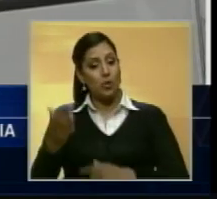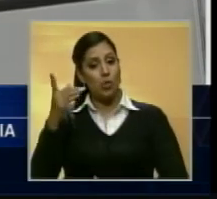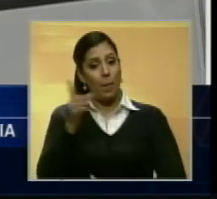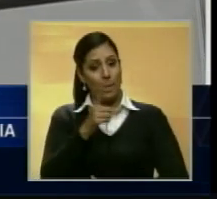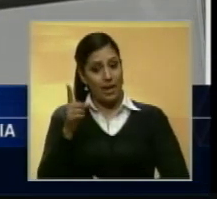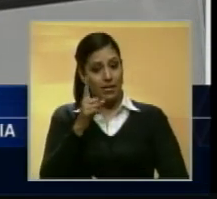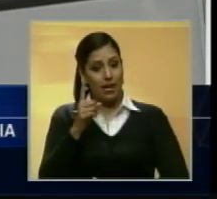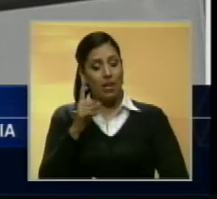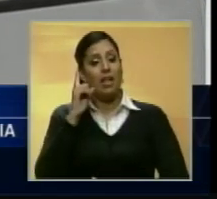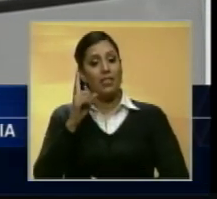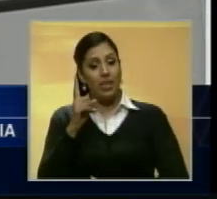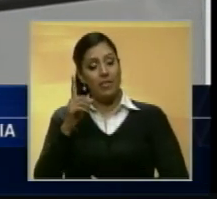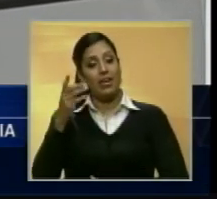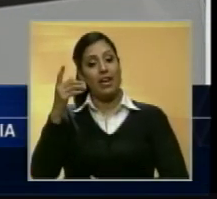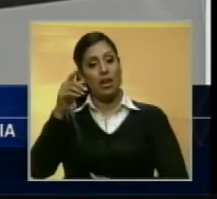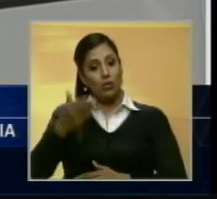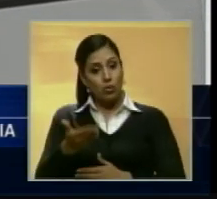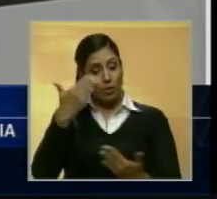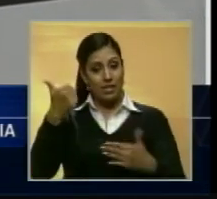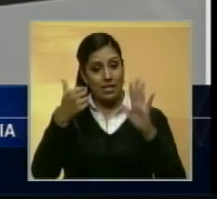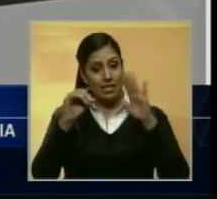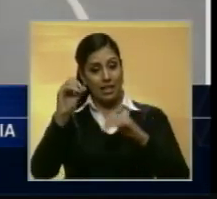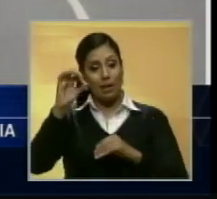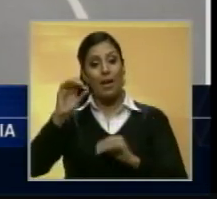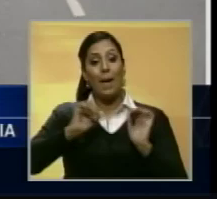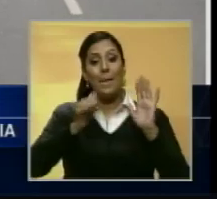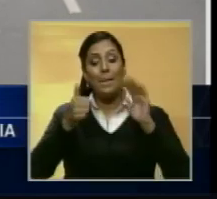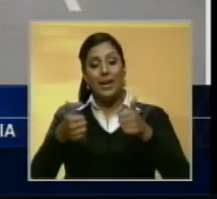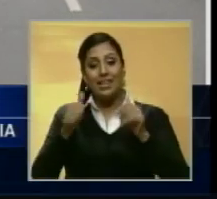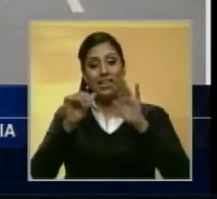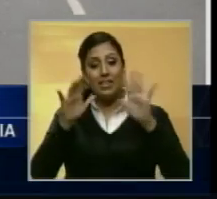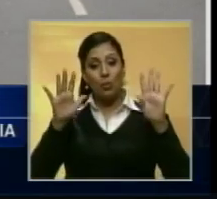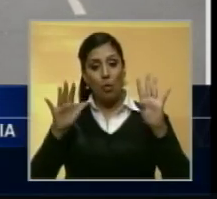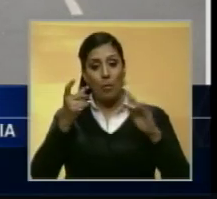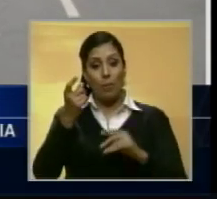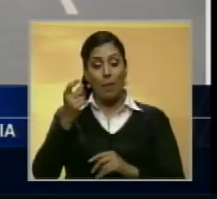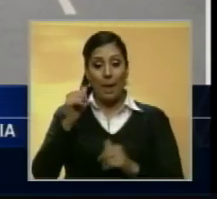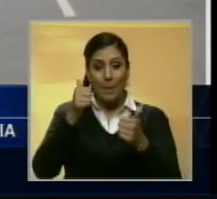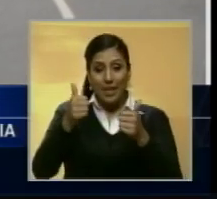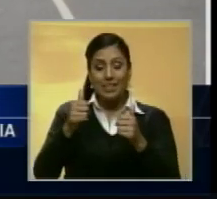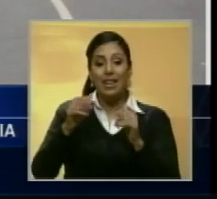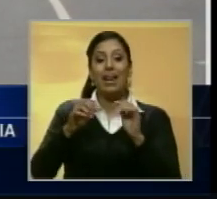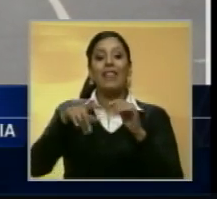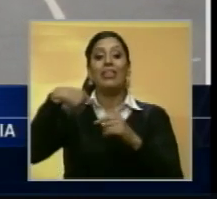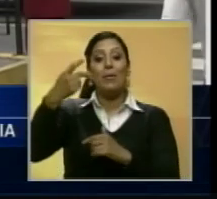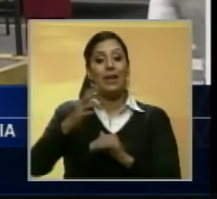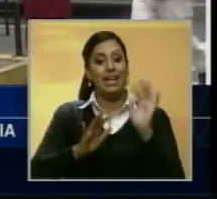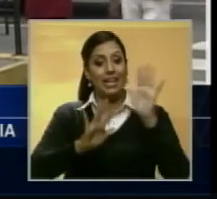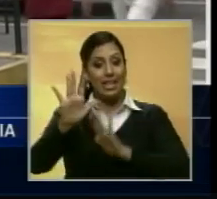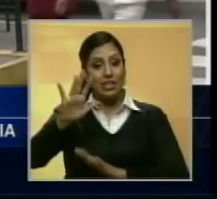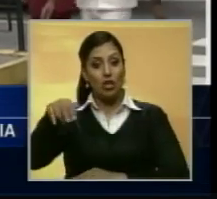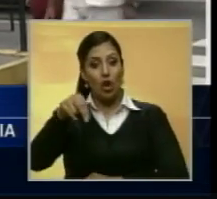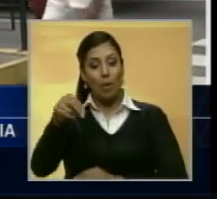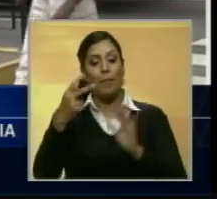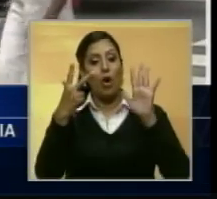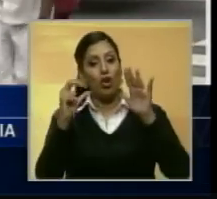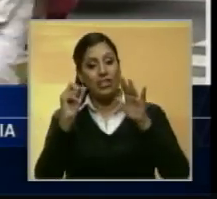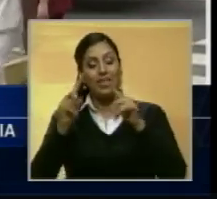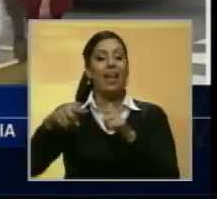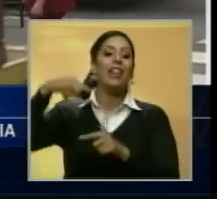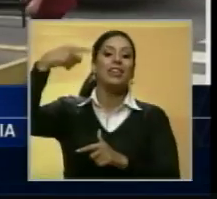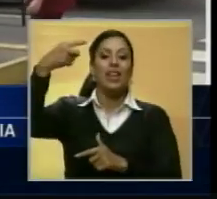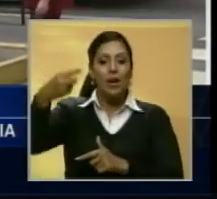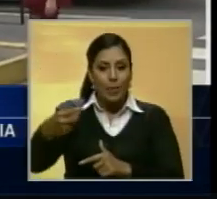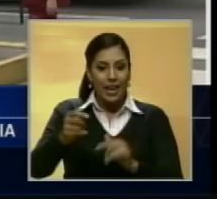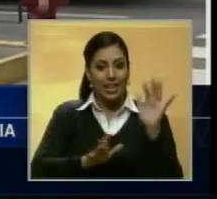y se rige el pasaje, que es a partir del 19 en 60, a partir del 15 de noviembre 80 y a partir